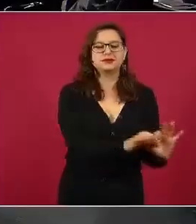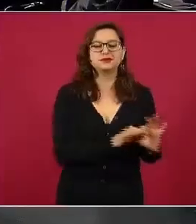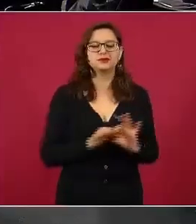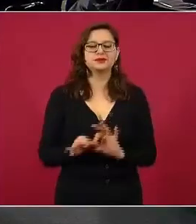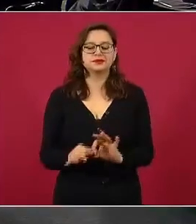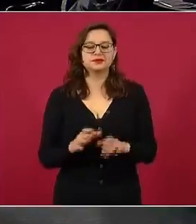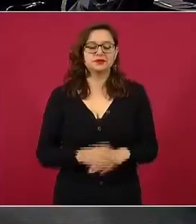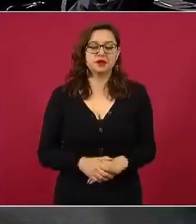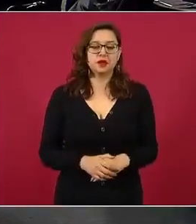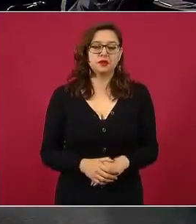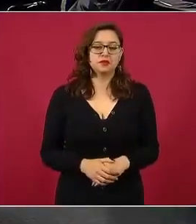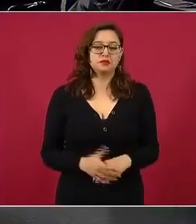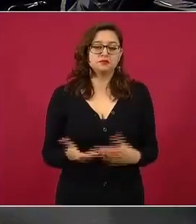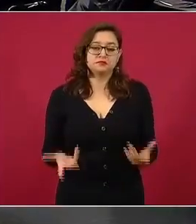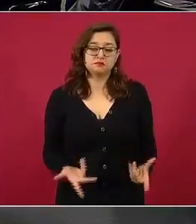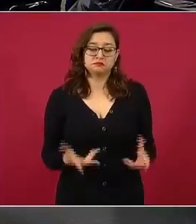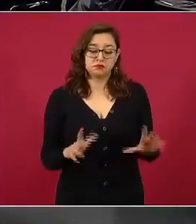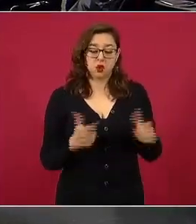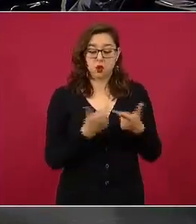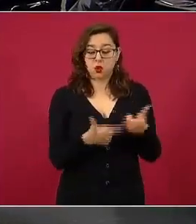corruptos e hipócritas,